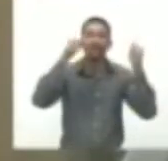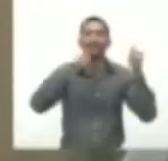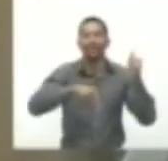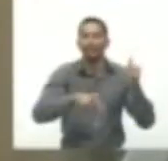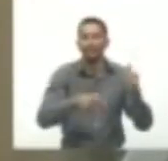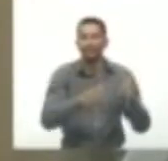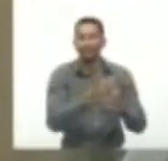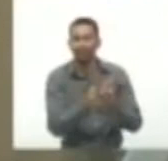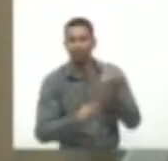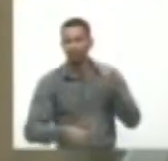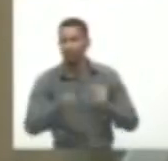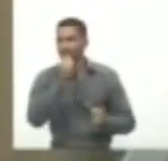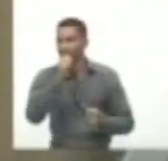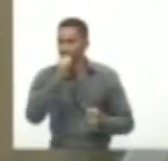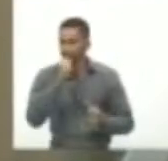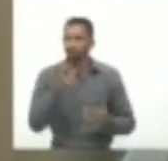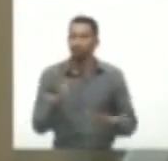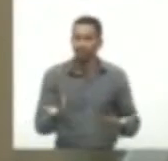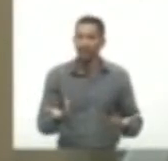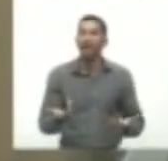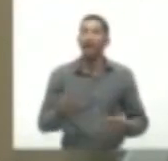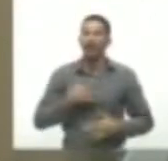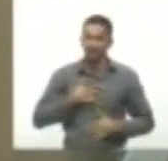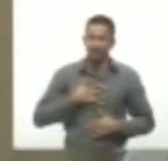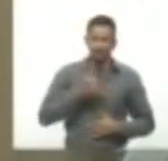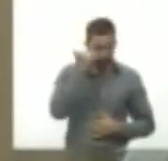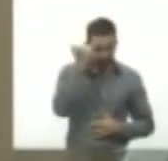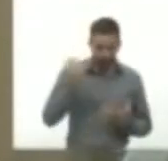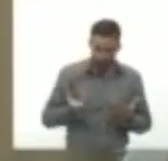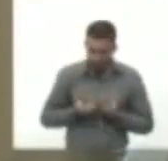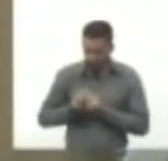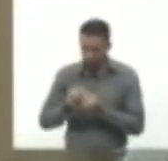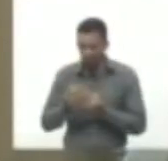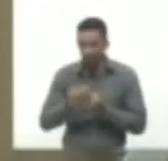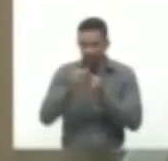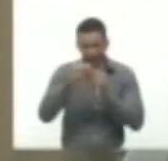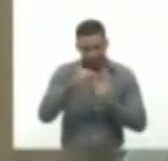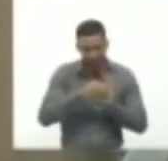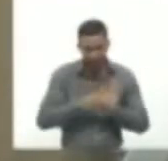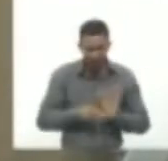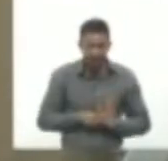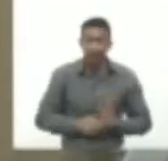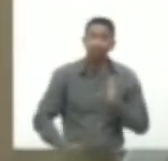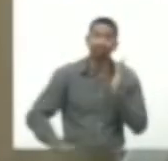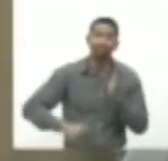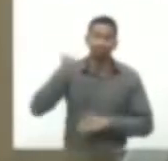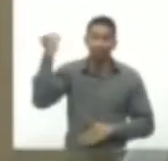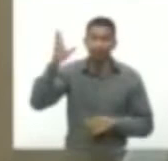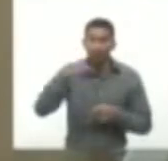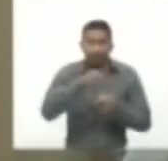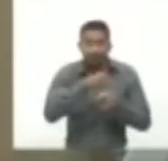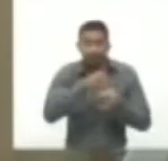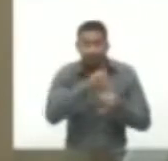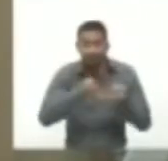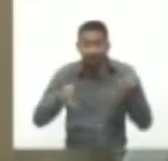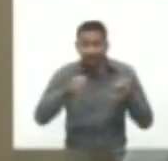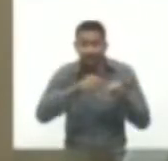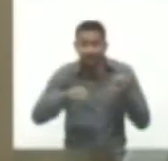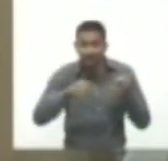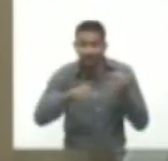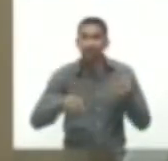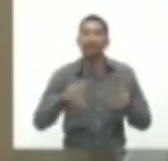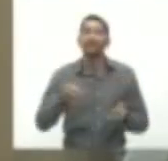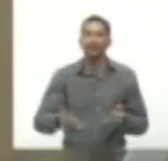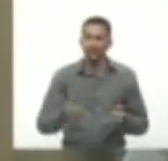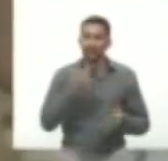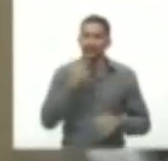en una revolución especial que arrancará, digamos, desde este fin de semana, que es cuando nos viene ya todo en fuerte, todo el tema